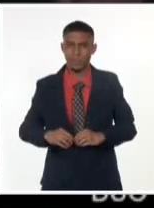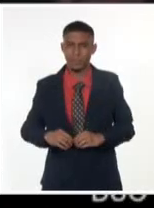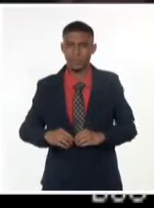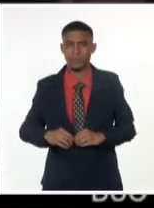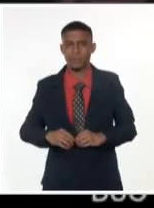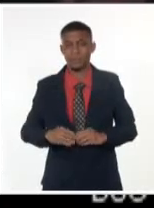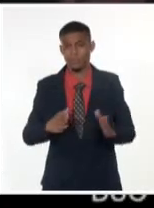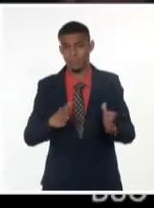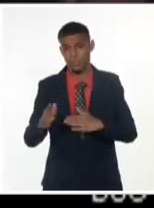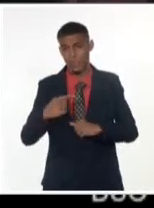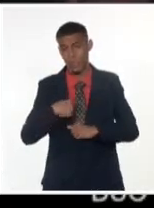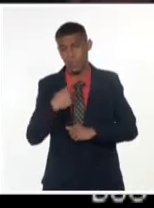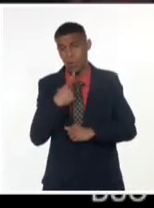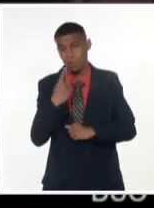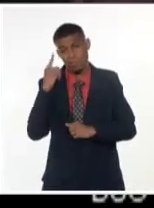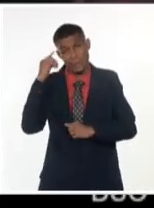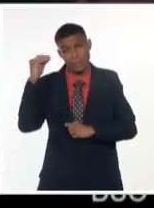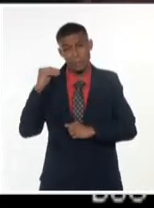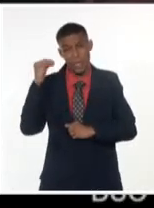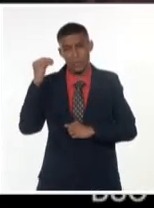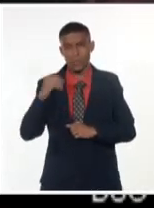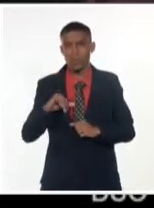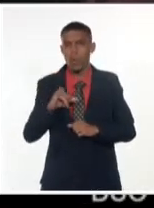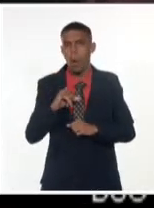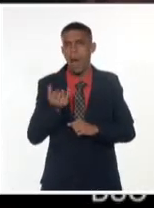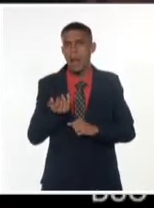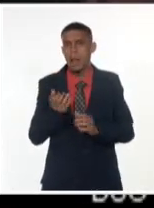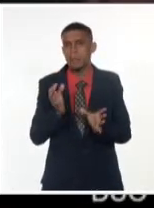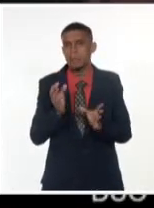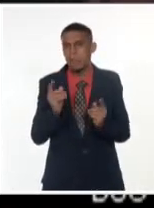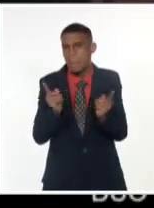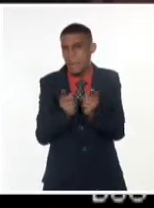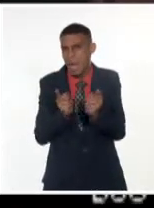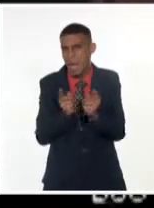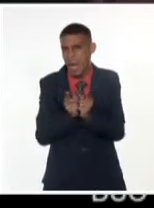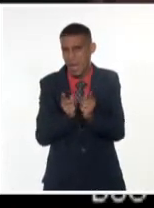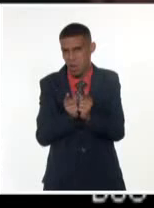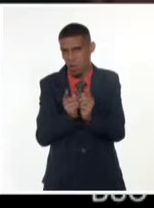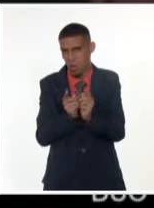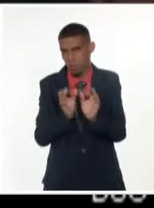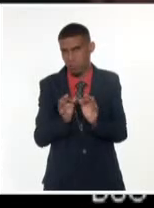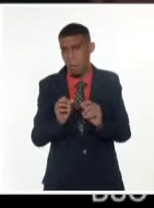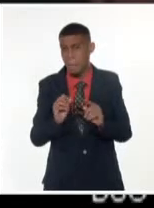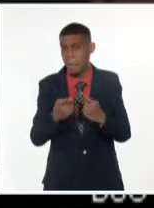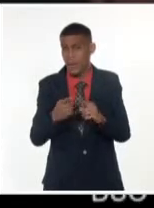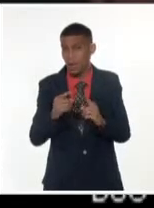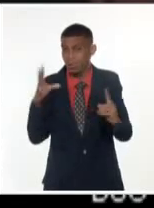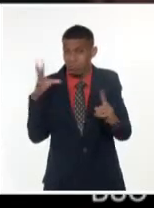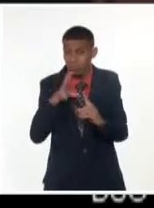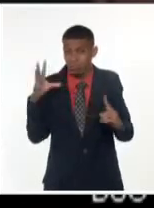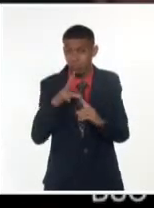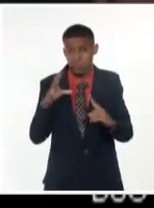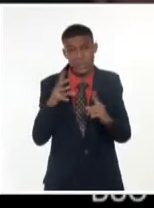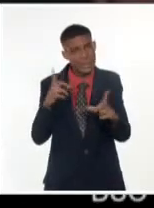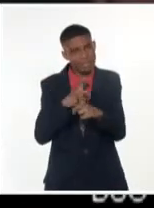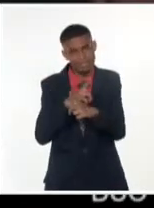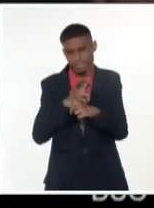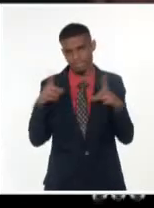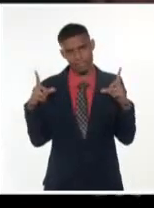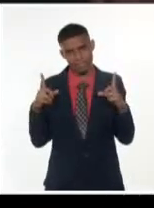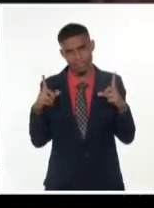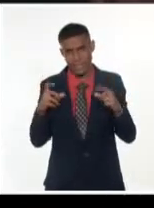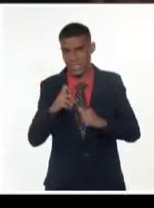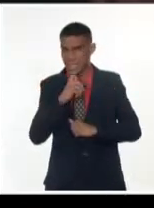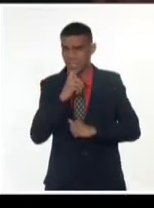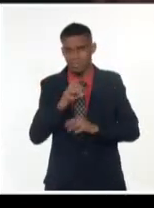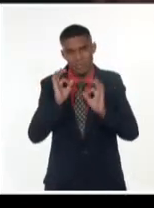microscópico, pero amplificado, ha sido la expresión de odio, gigantesca está